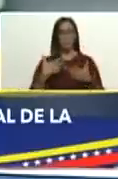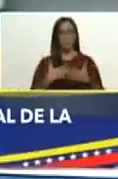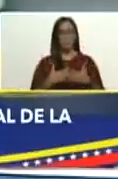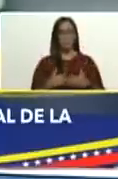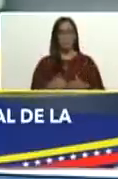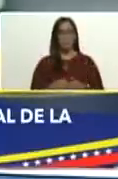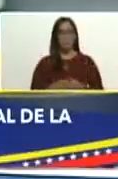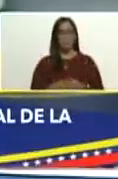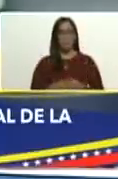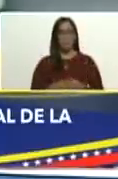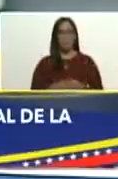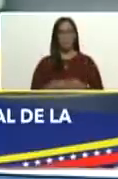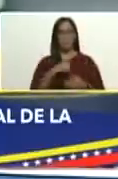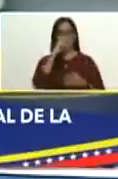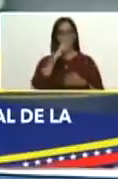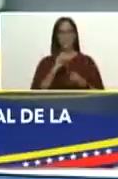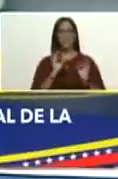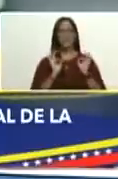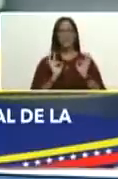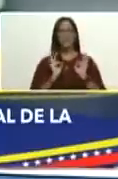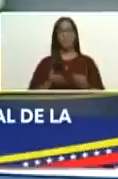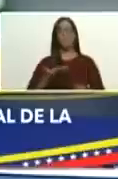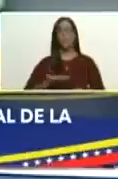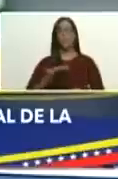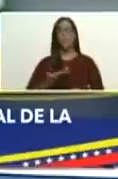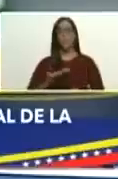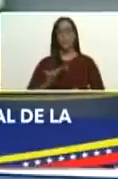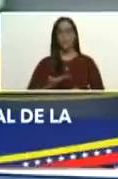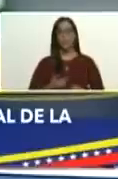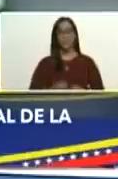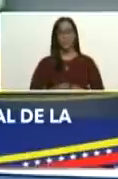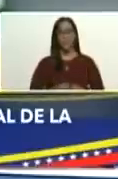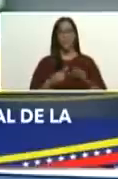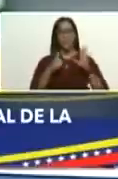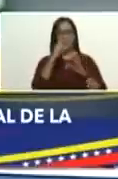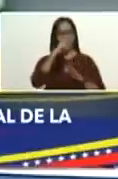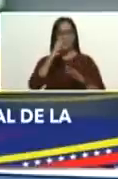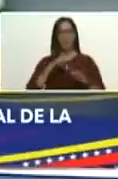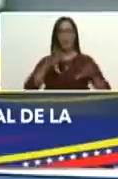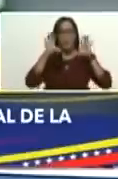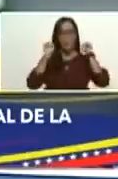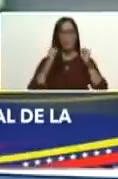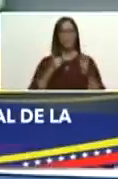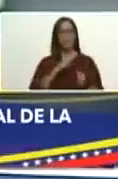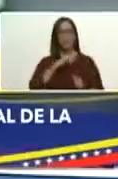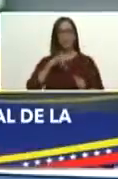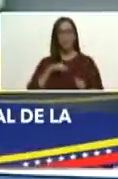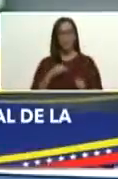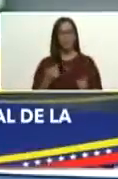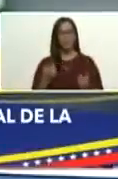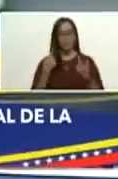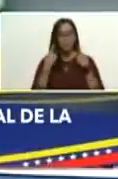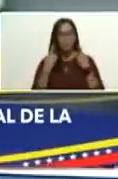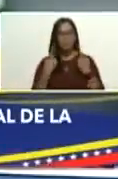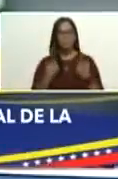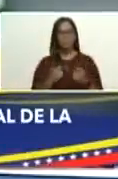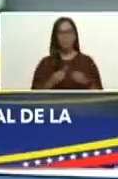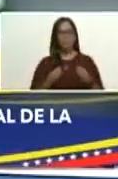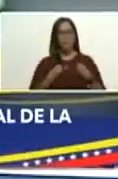es una edad importante. A los 6 años aprende uno a leer y a escribir.